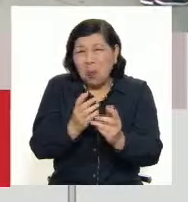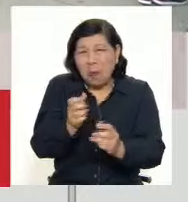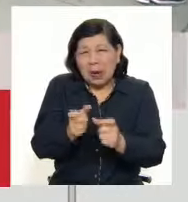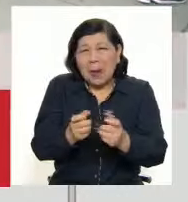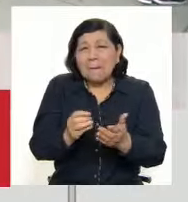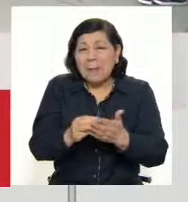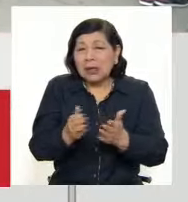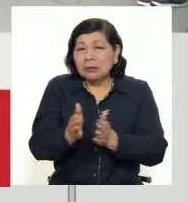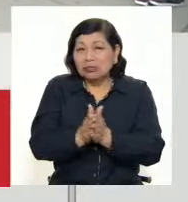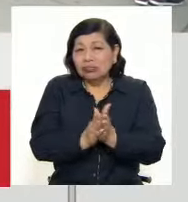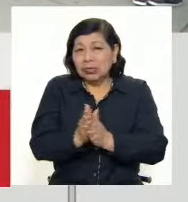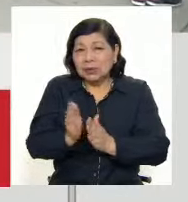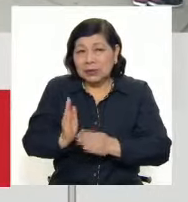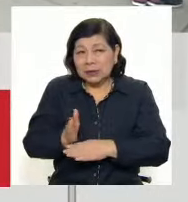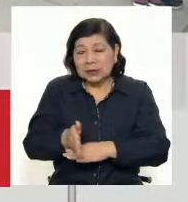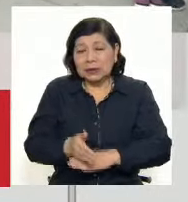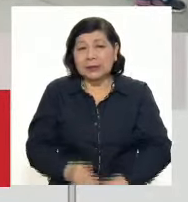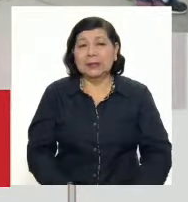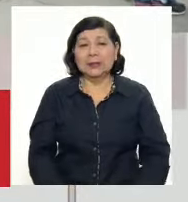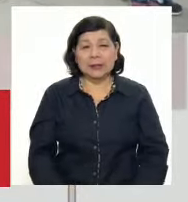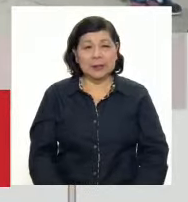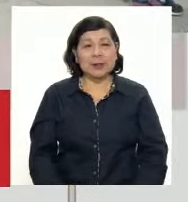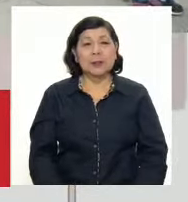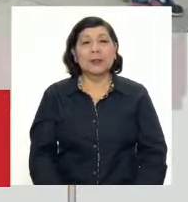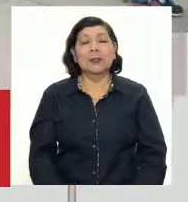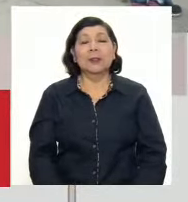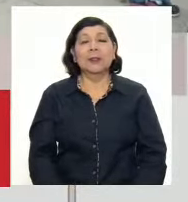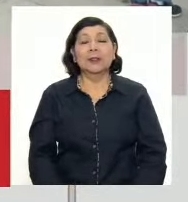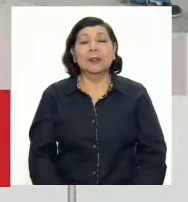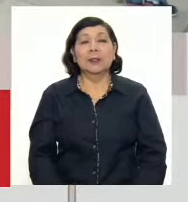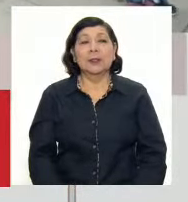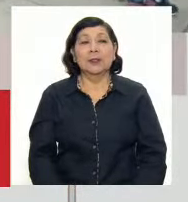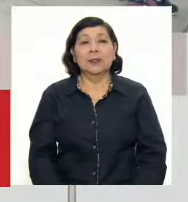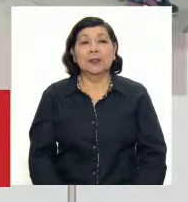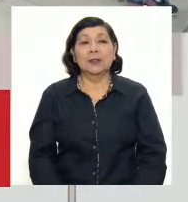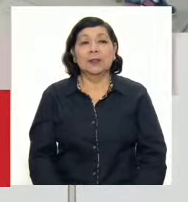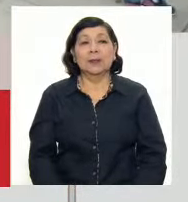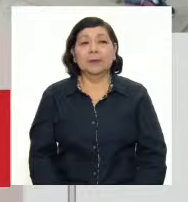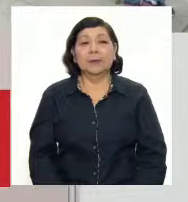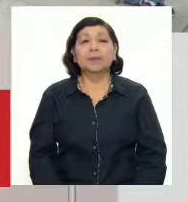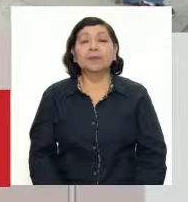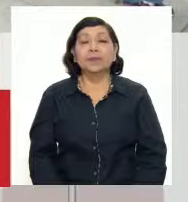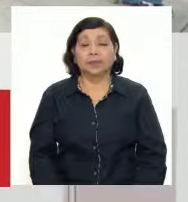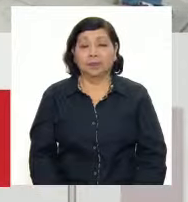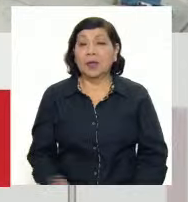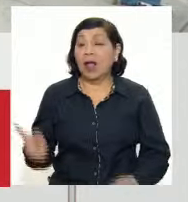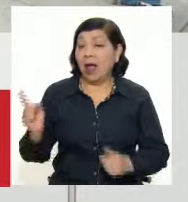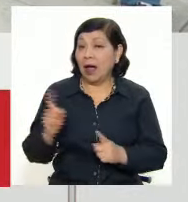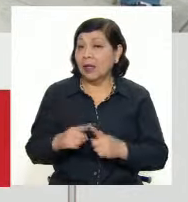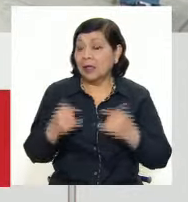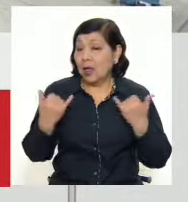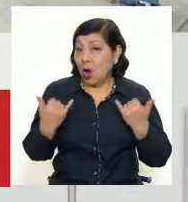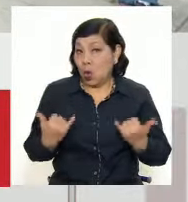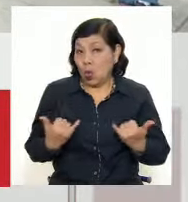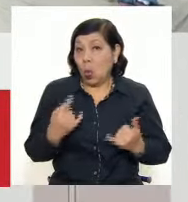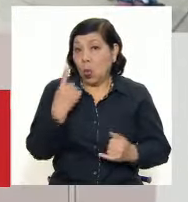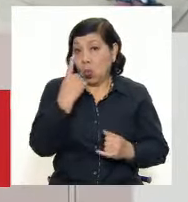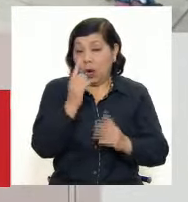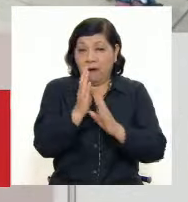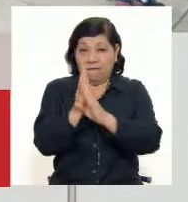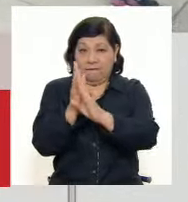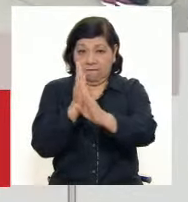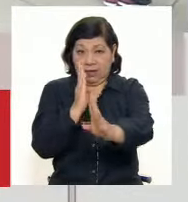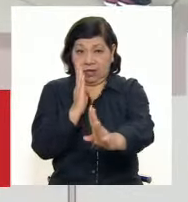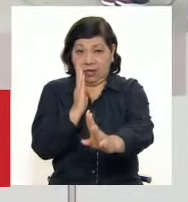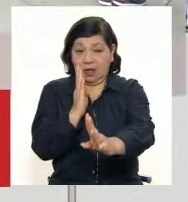y hacer más ágil ese ingreso? Sí, hasta el momento tenemos una sola fila.